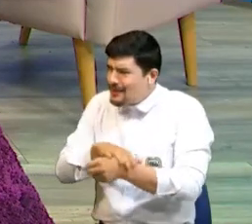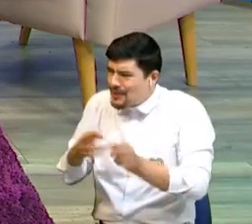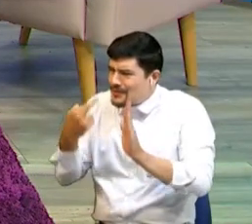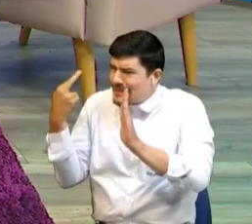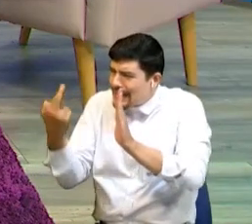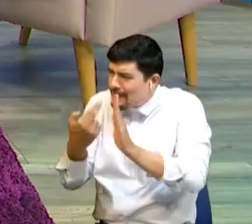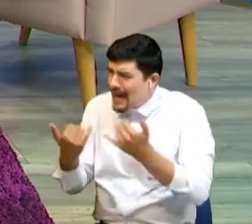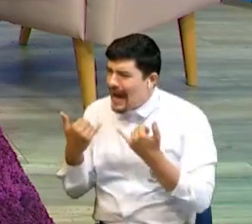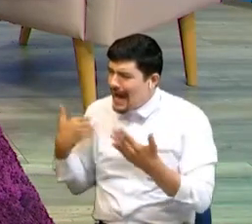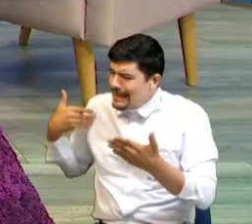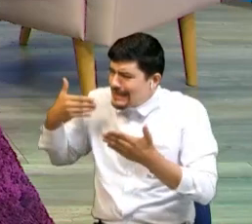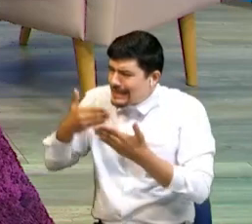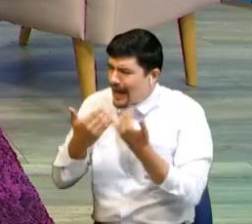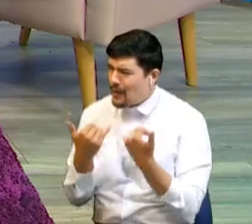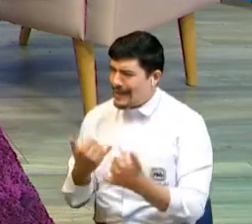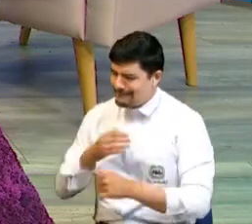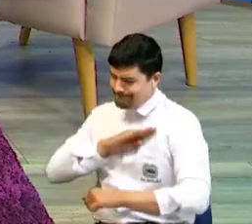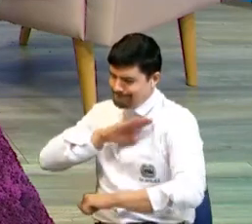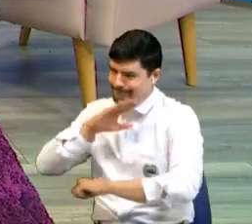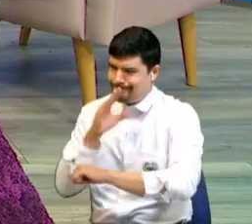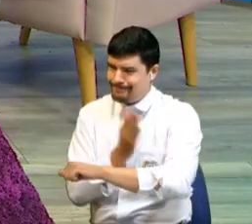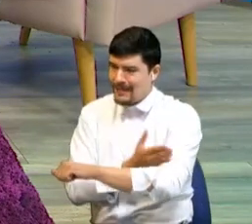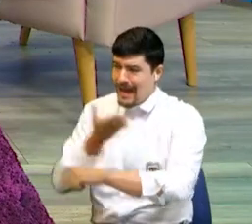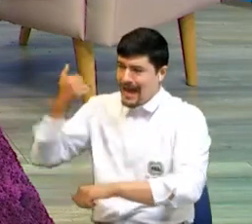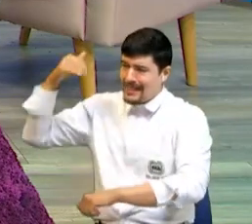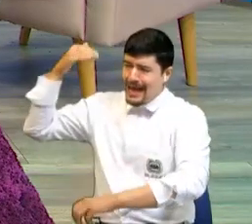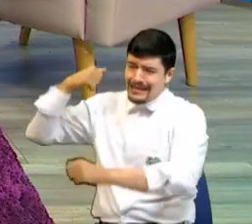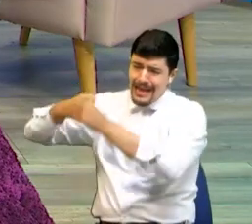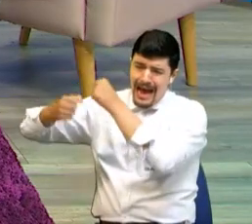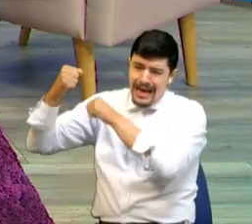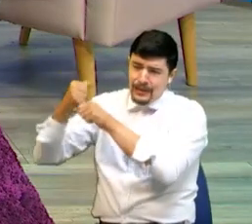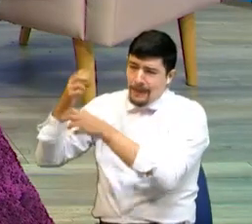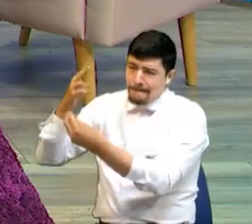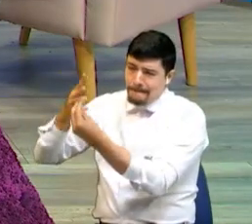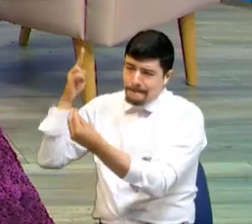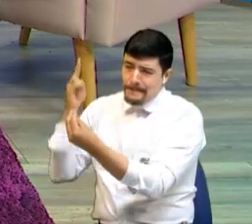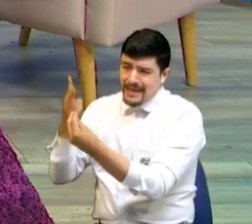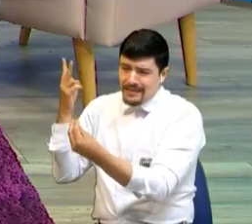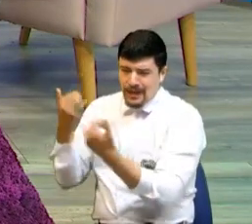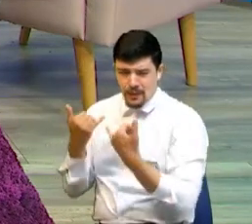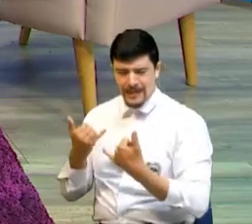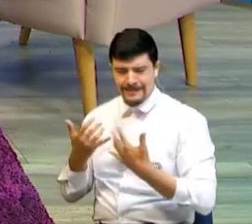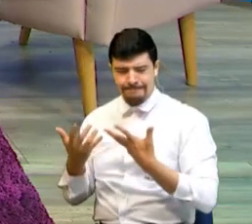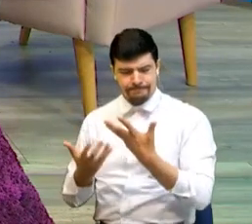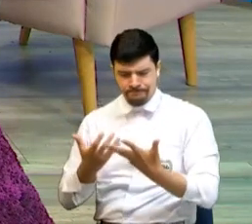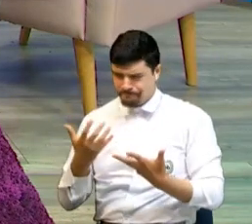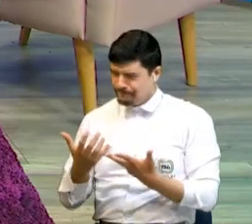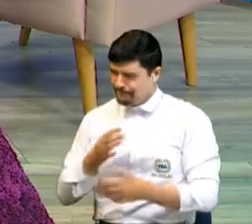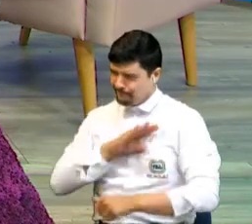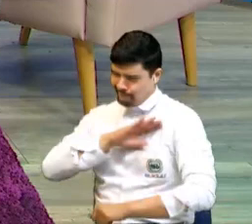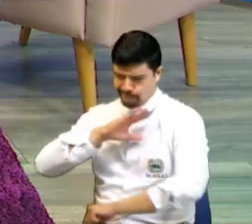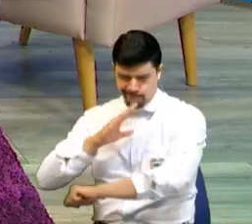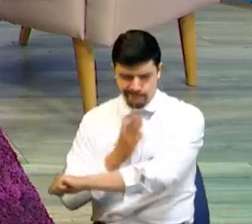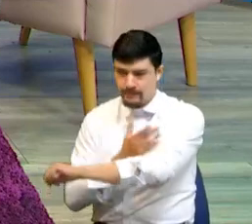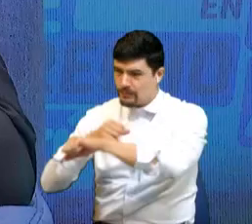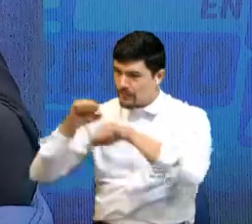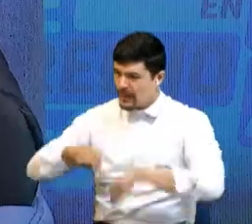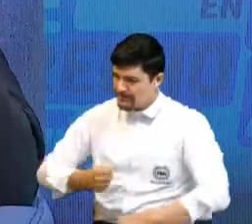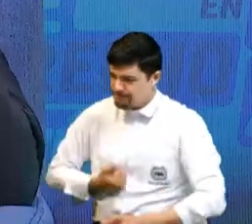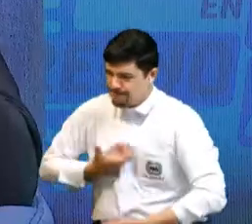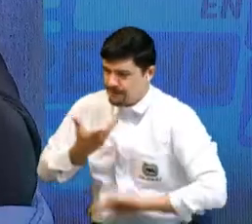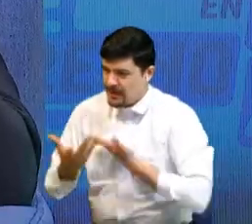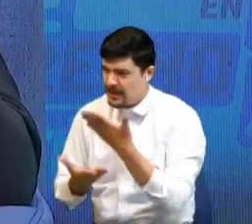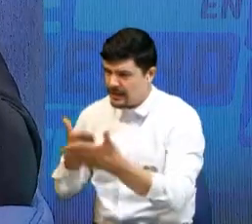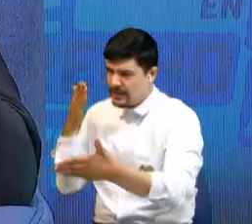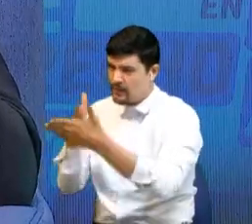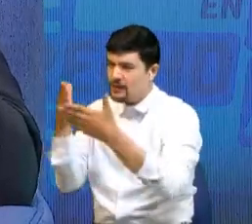la fuerza de muchos de las víctimas de salir a la luz a comentarlas, a denunciarlas.